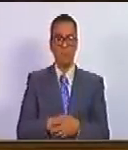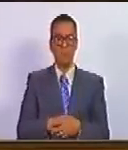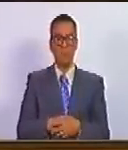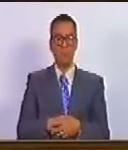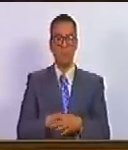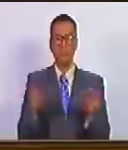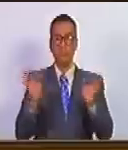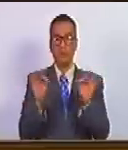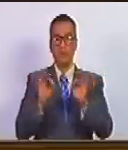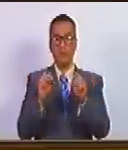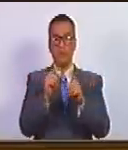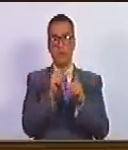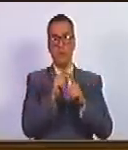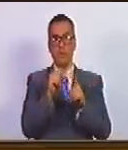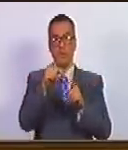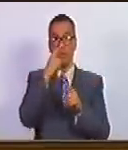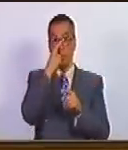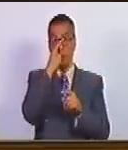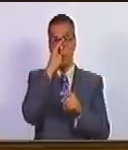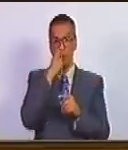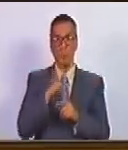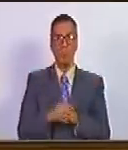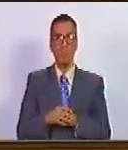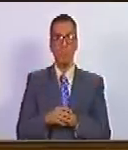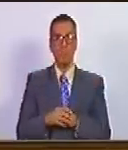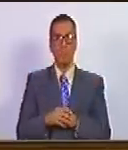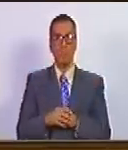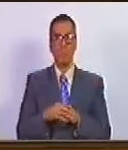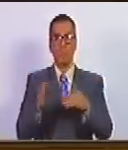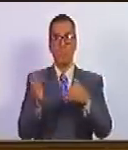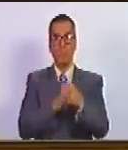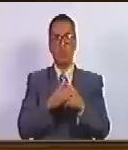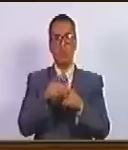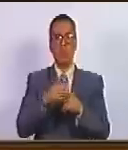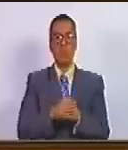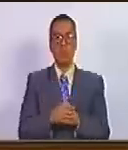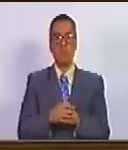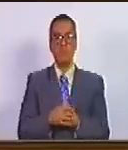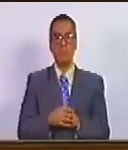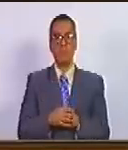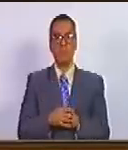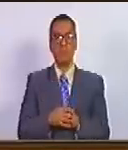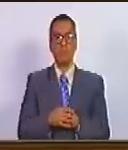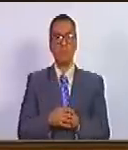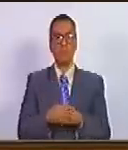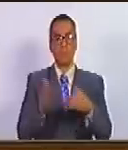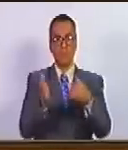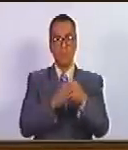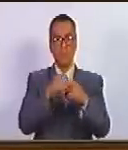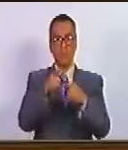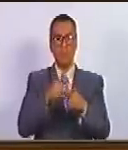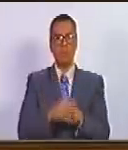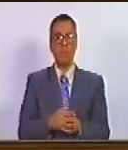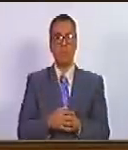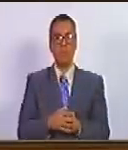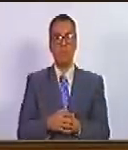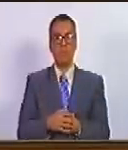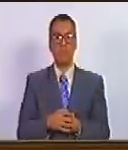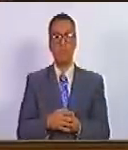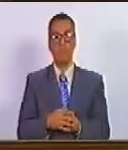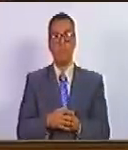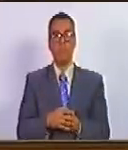No hay nadie más anotado en el derecho de palabra. Se va a cerrar. Se cierra.